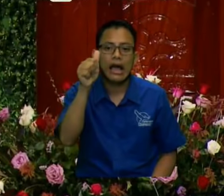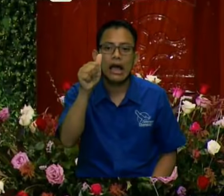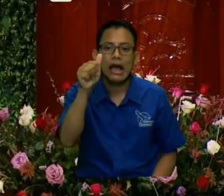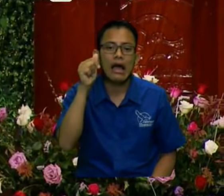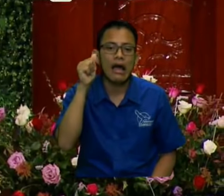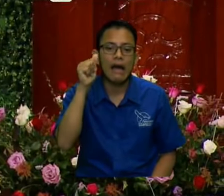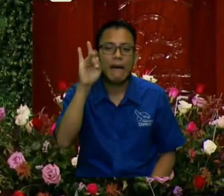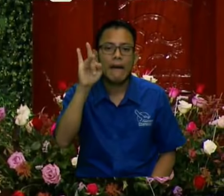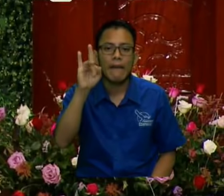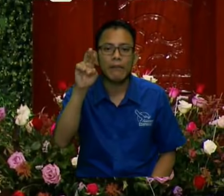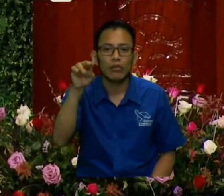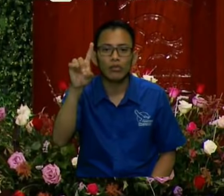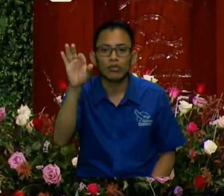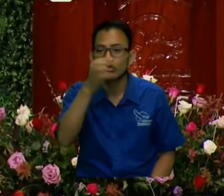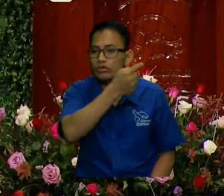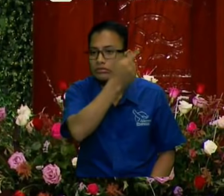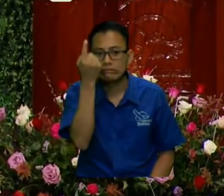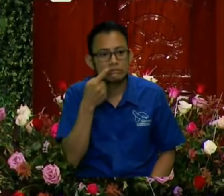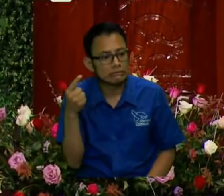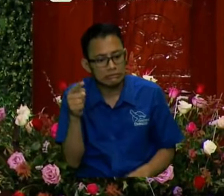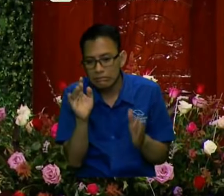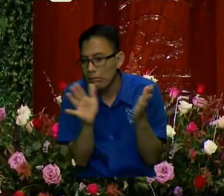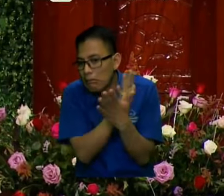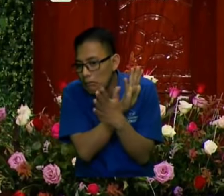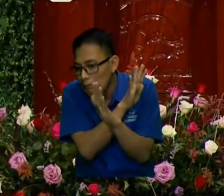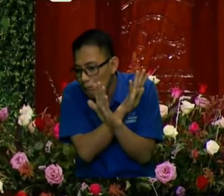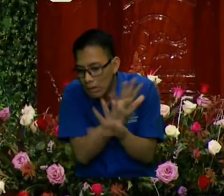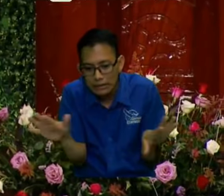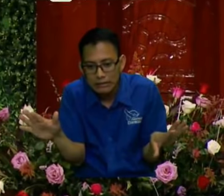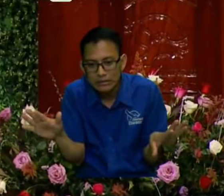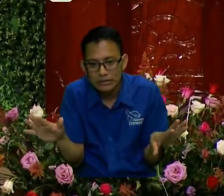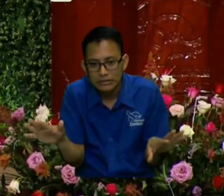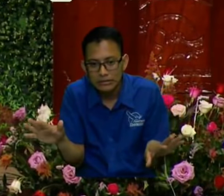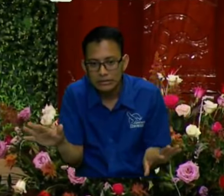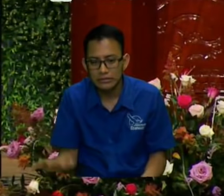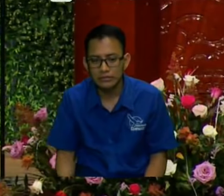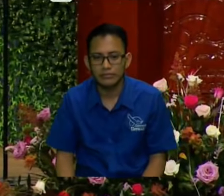Lo asombroso no fue eso. Lo asombroso es